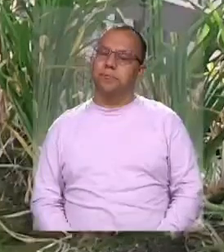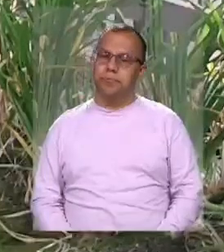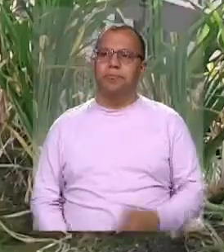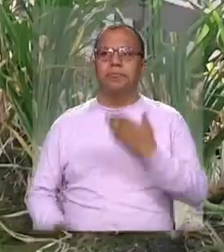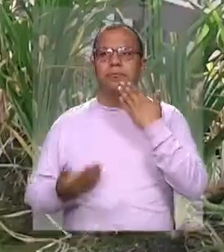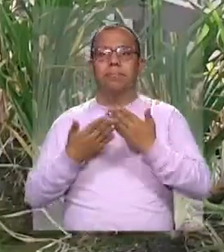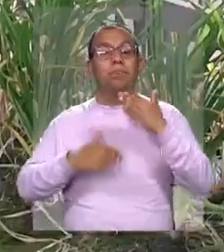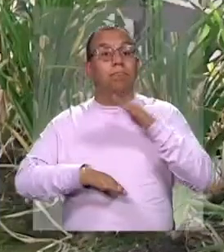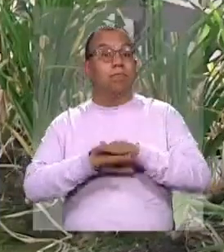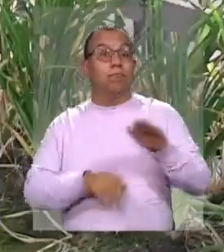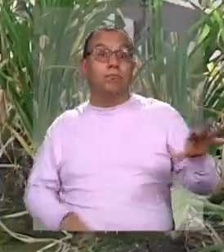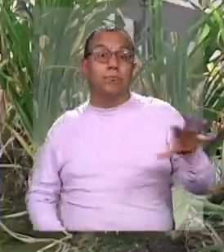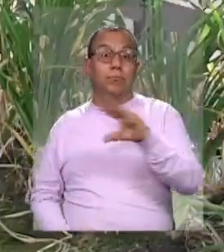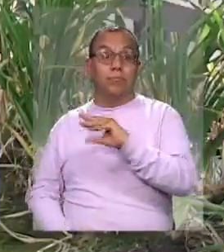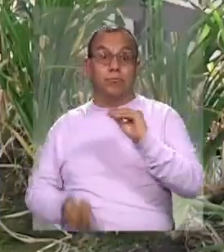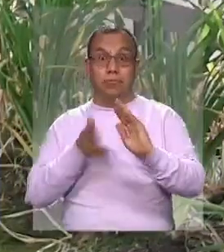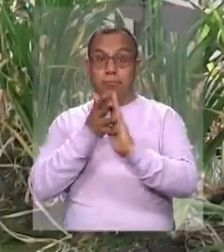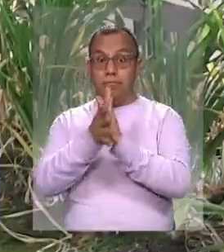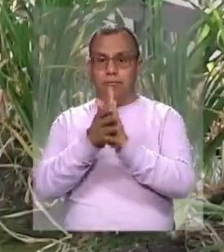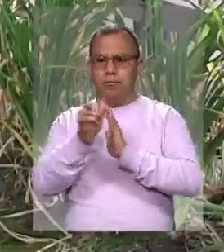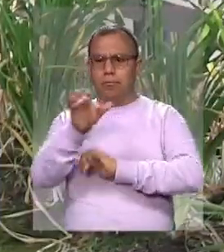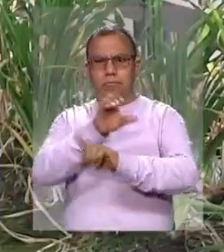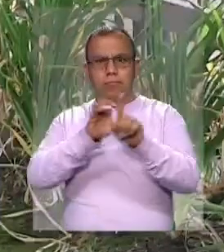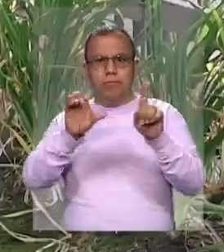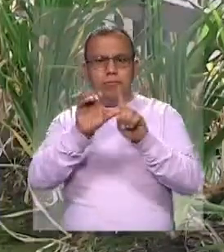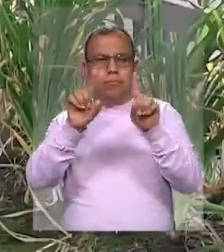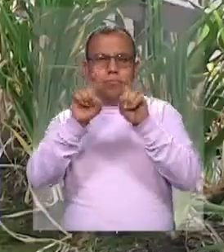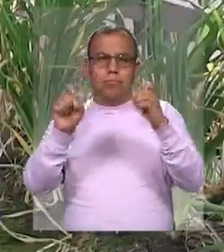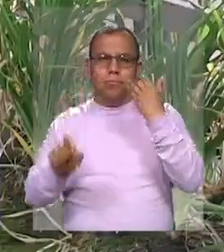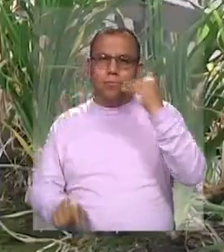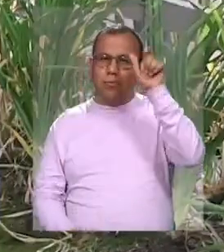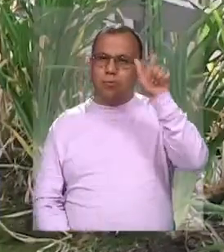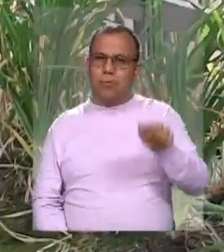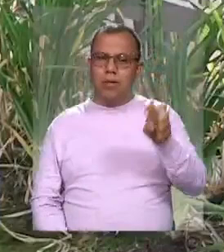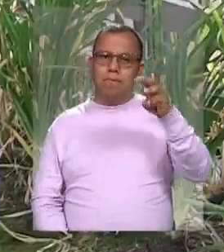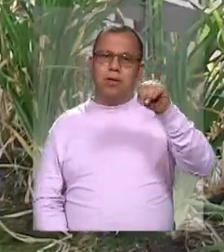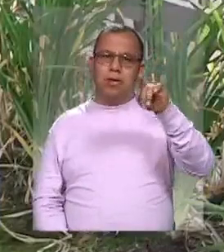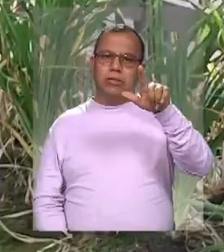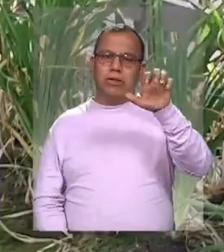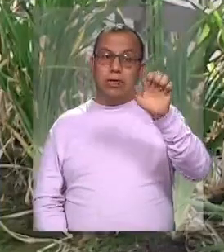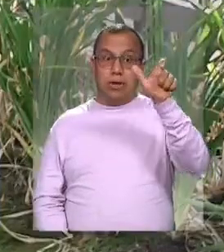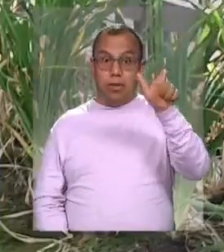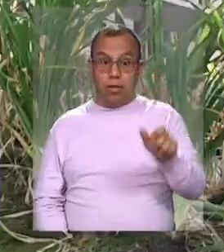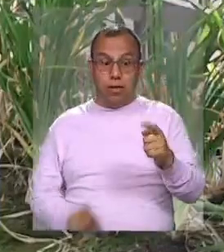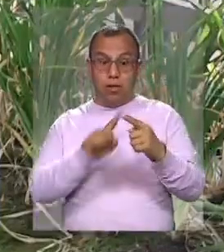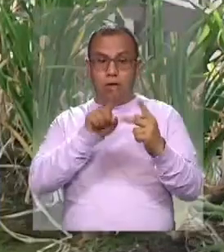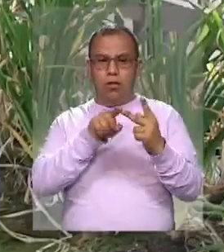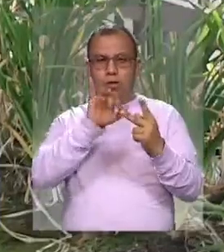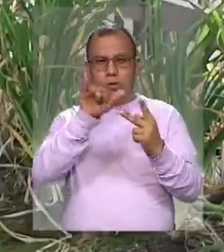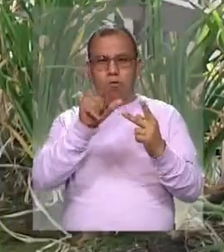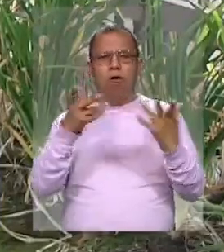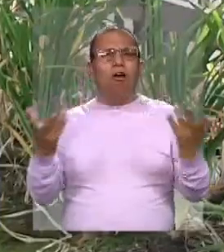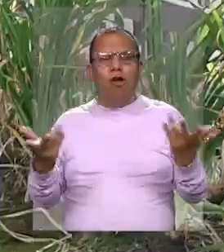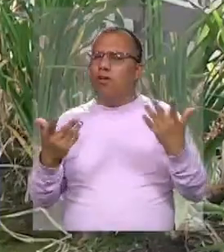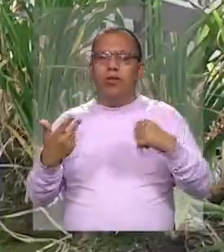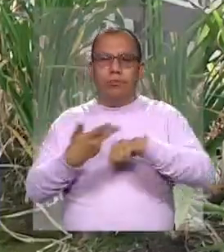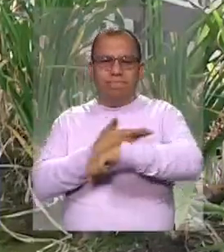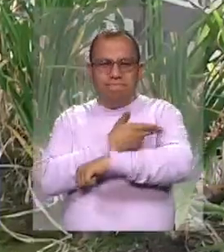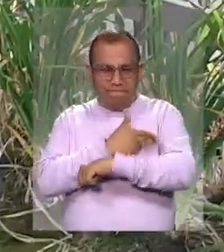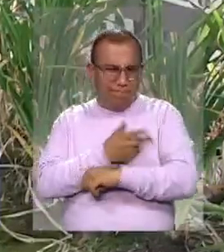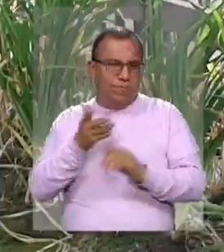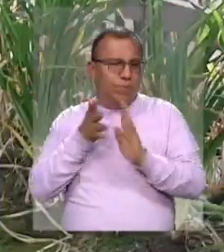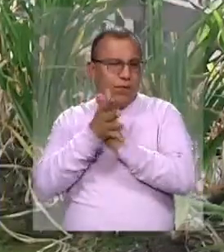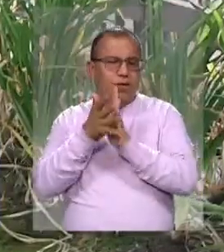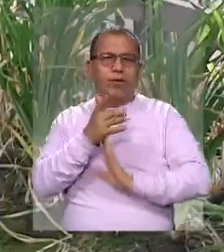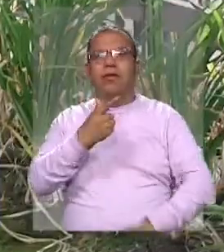Muy buenas tardes para todos. En Información Cultural quiero contarles que Marcela Valencia y Julián Román protagonizan Historia de una Oveja, una obra teatral llena